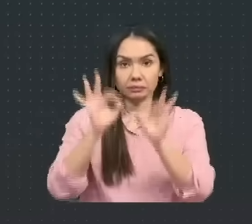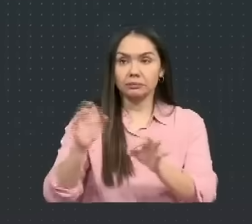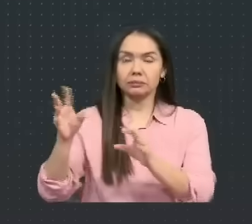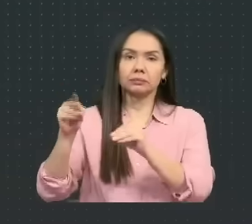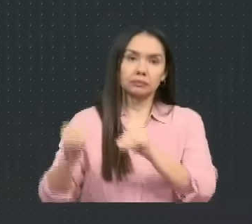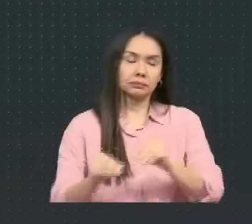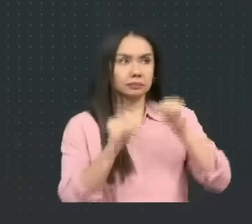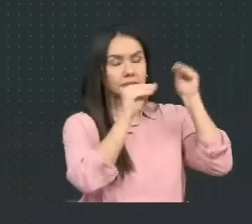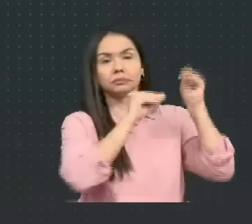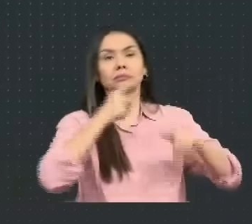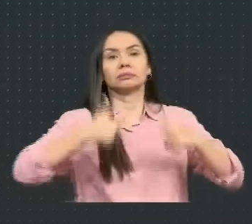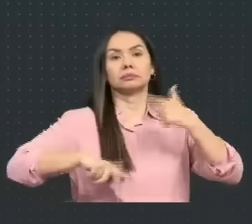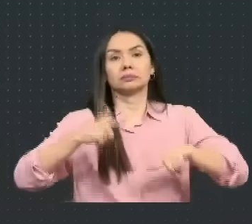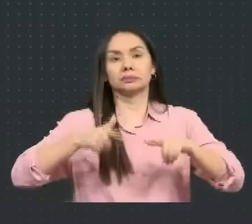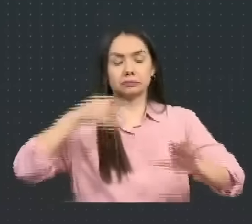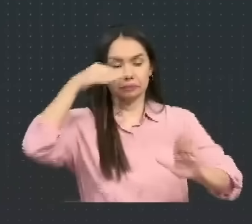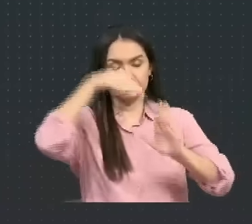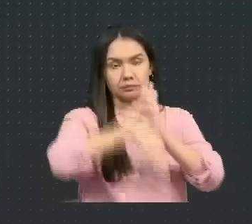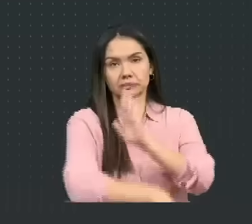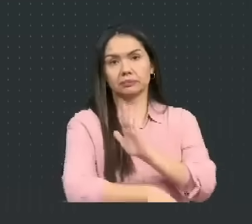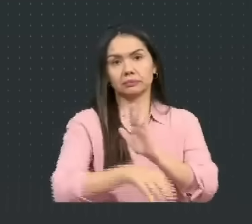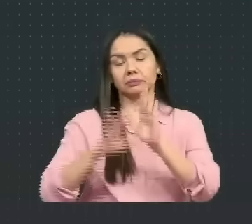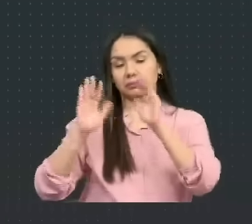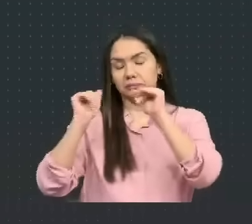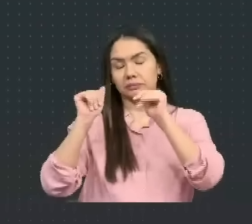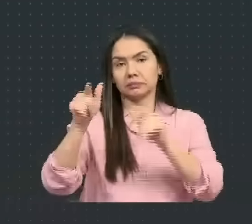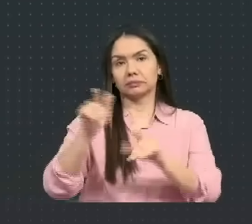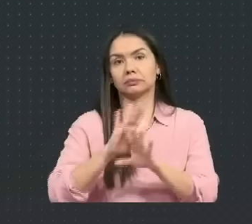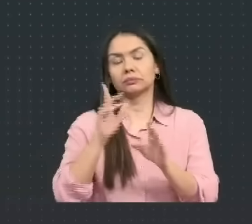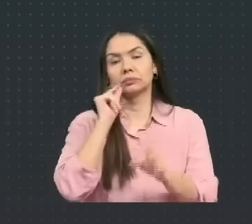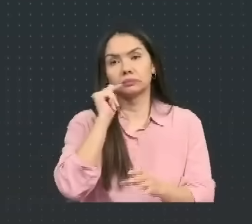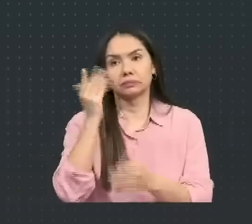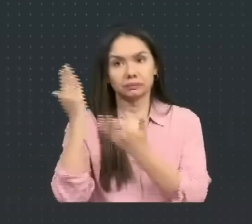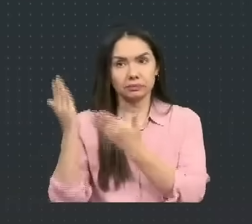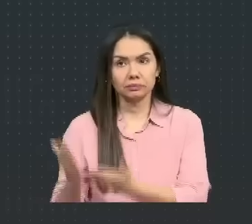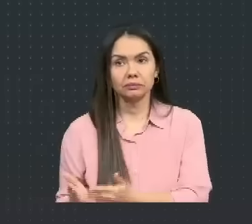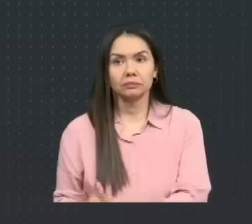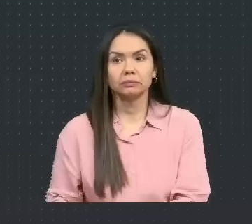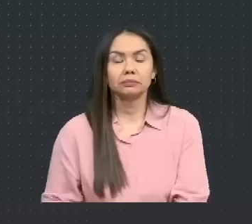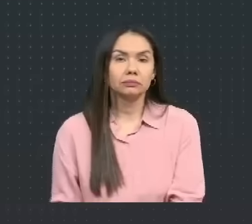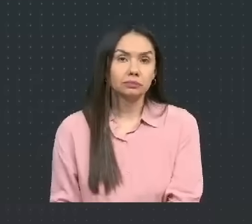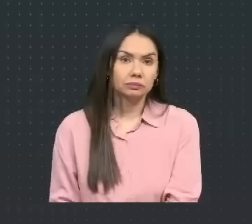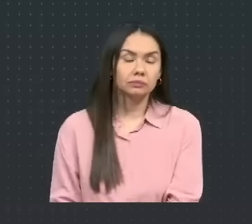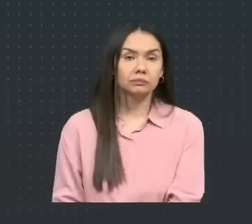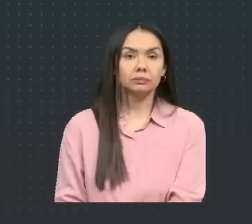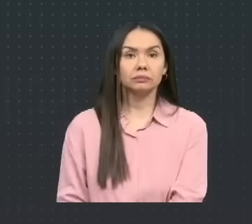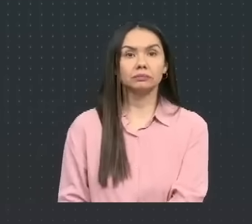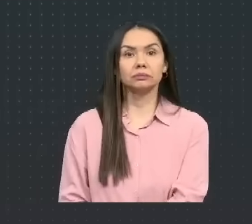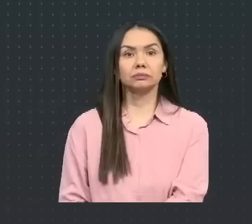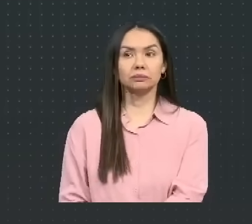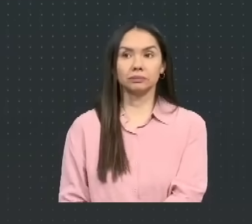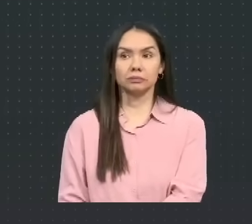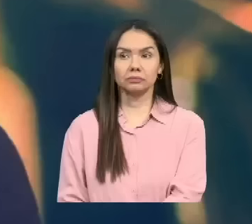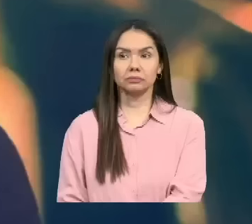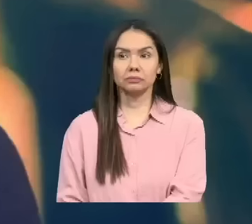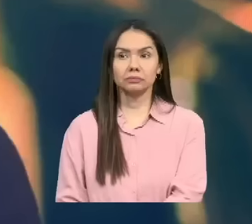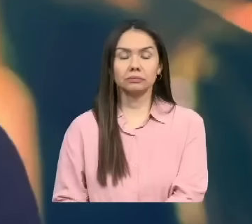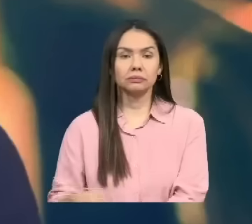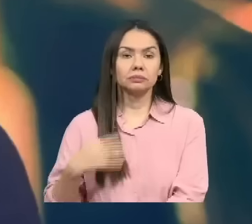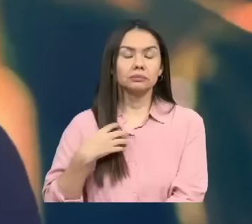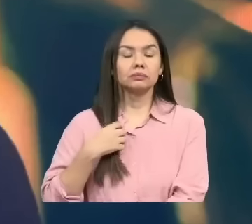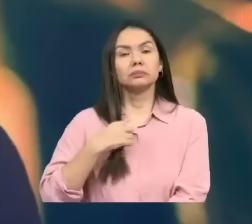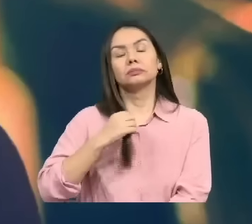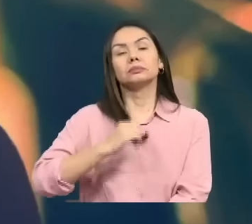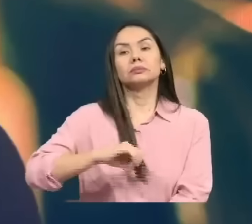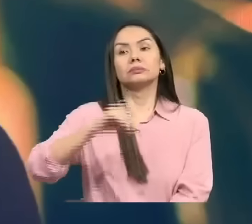Livingston, Izabal, para su sepelio. Con imágenes de Oscar Vázquez, reportó para Noticiero Guatevisión, Elmer Vargas. Y luego